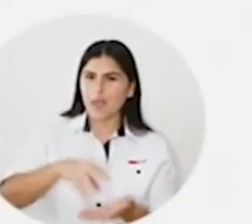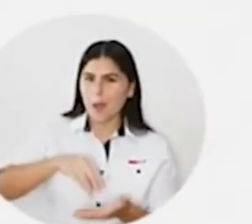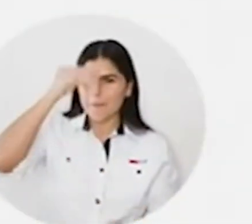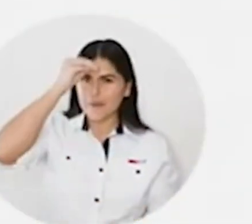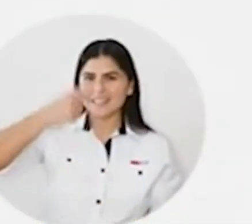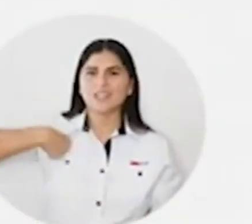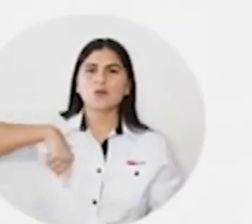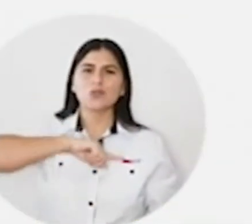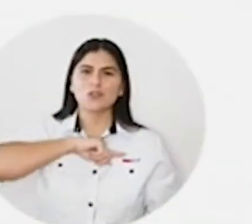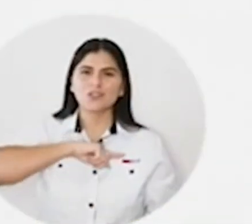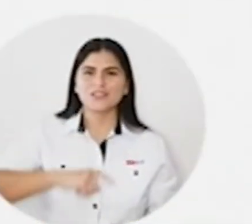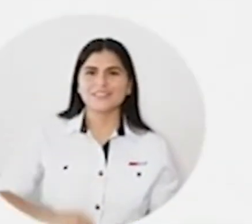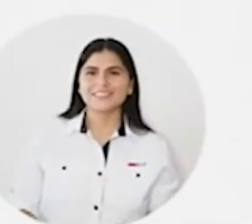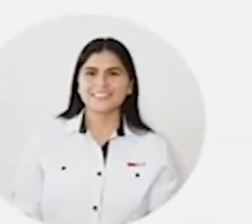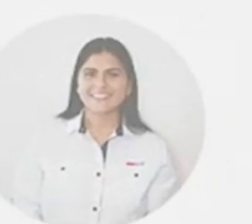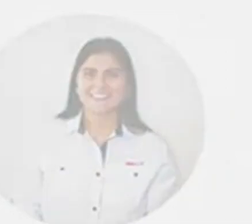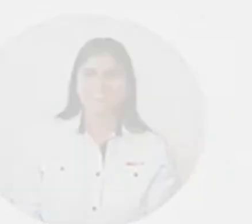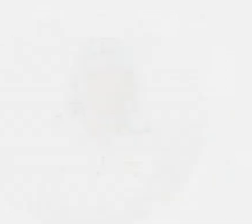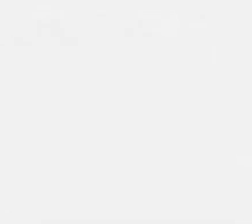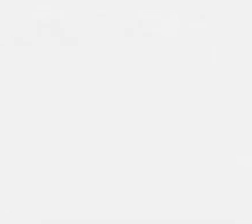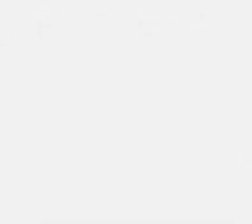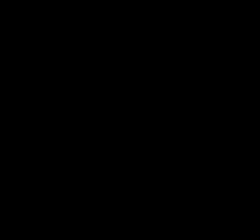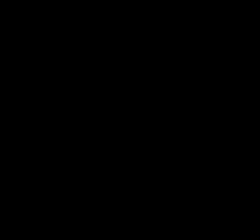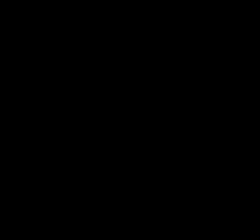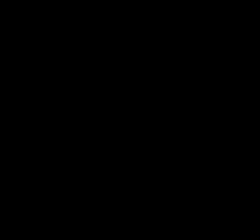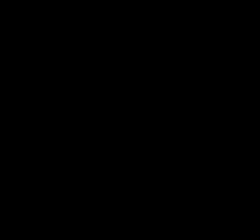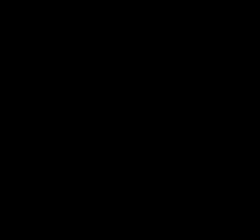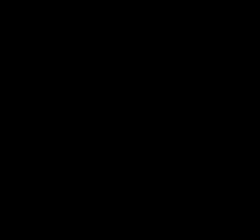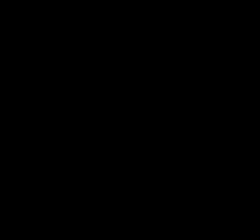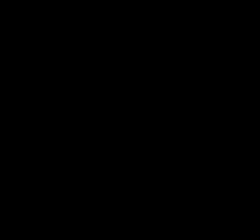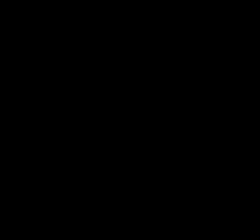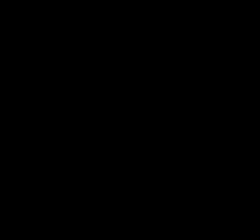Acción. Aprende con nosotros.